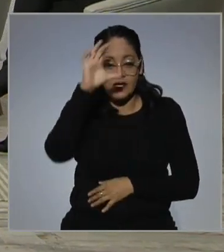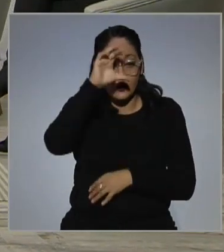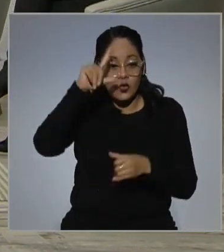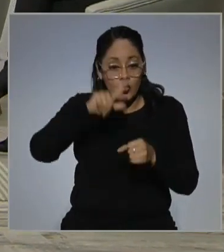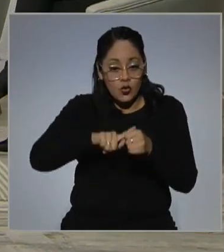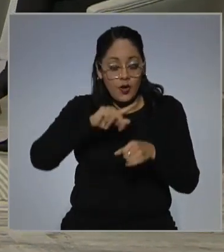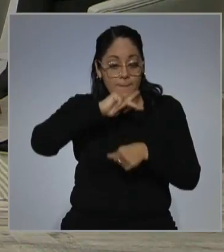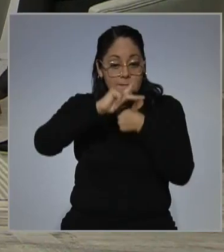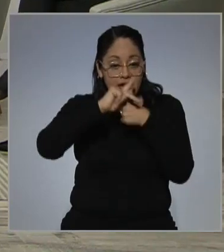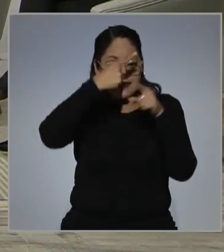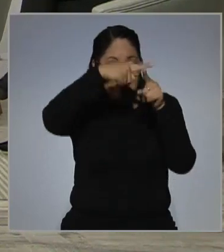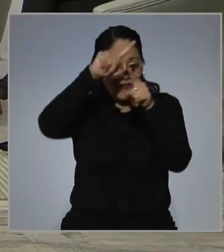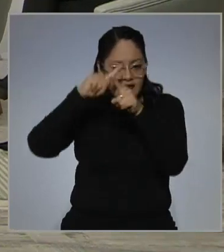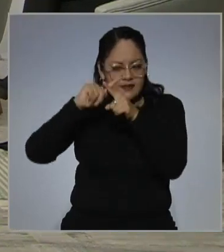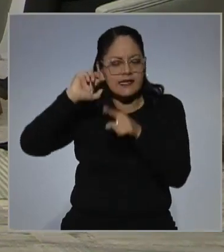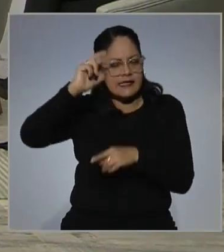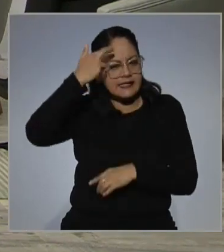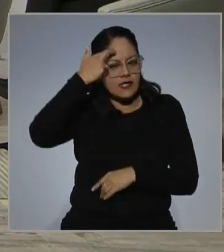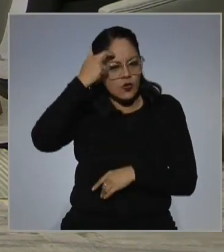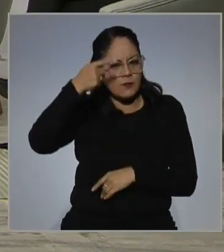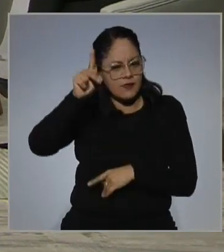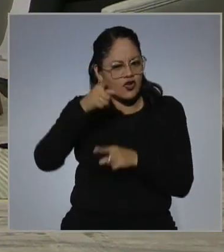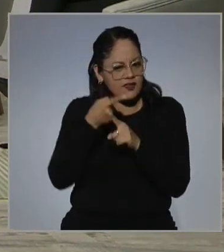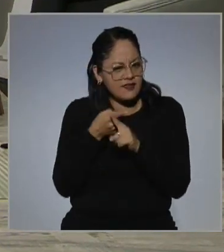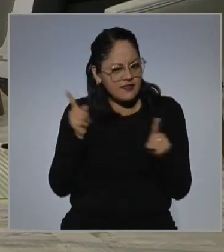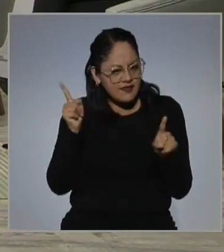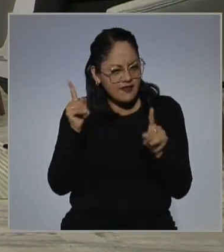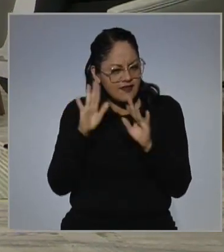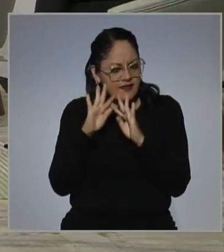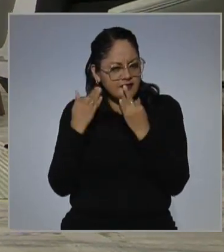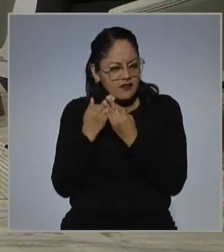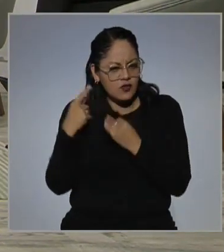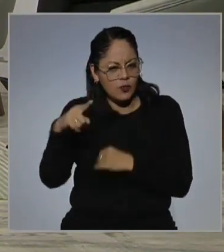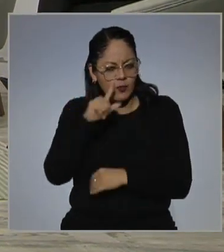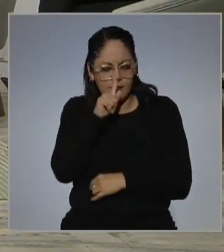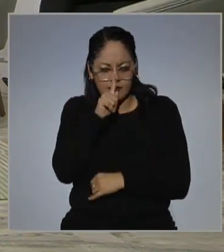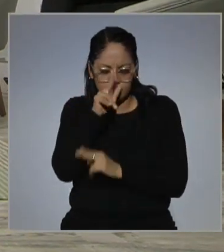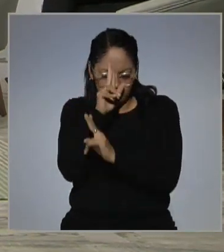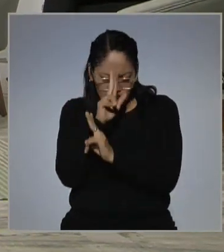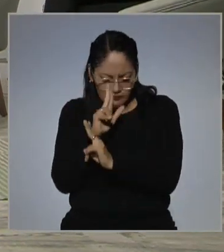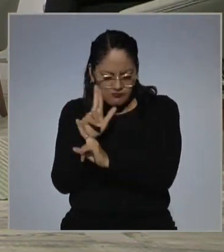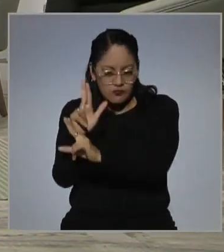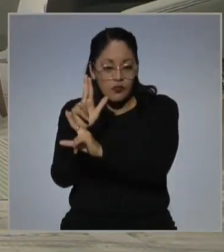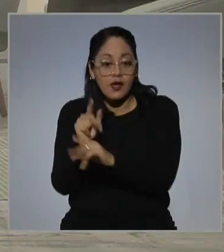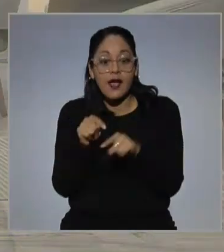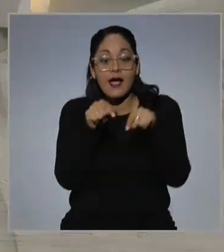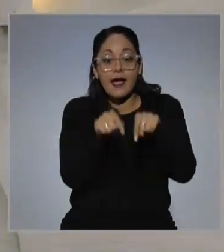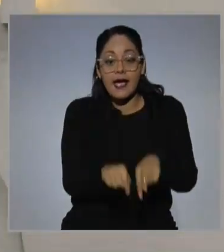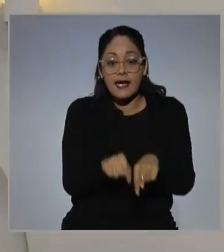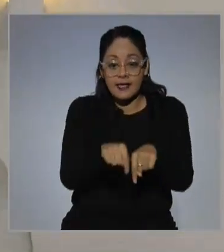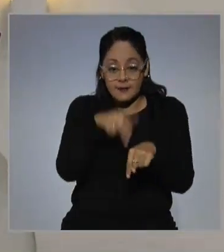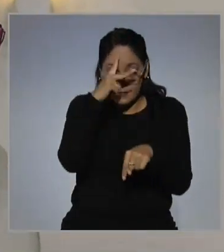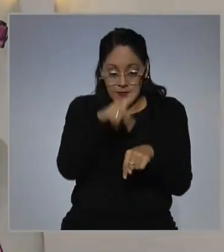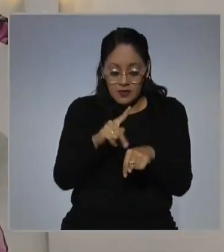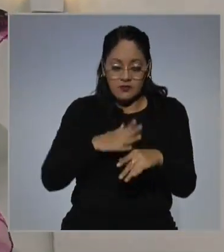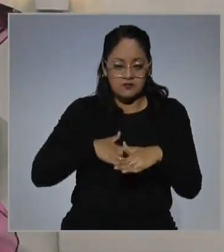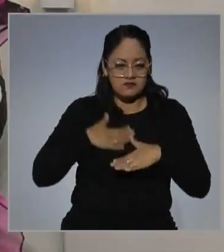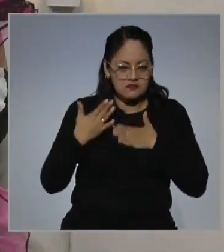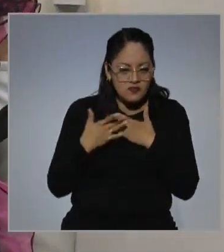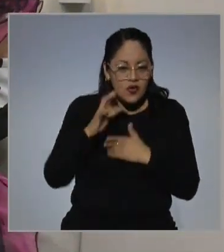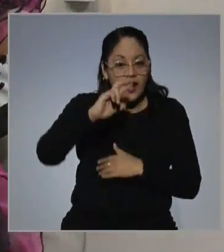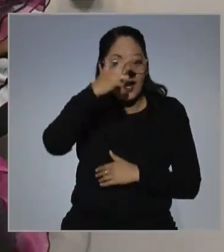otros países sí lo recuerdan, pero lo hacen de manera distinta, quizá más solemne? Y aquí hay una celebración, hay un recuerdo